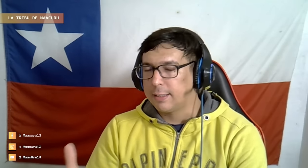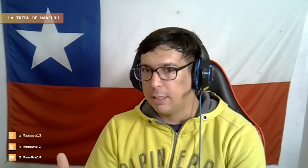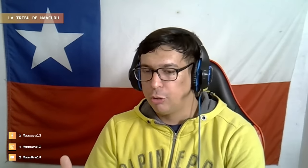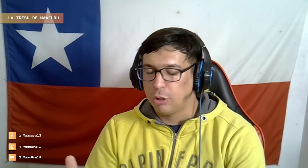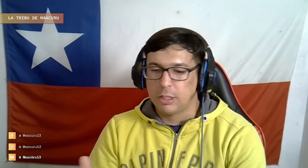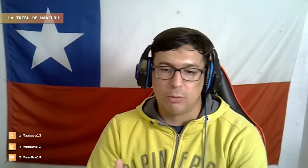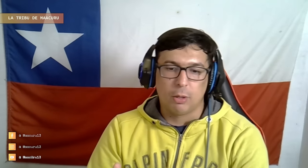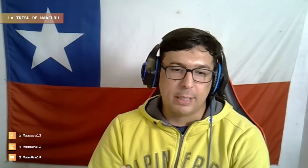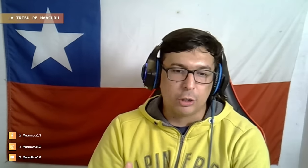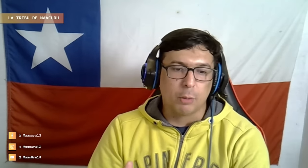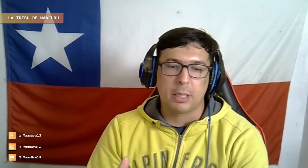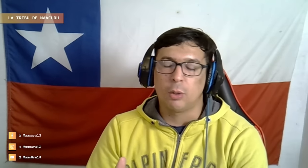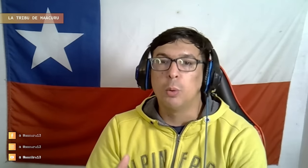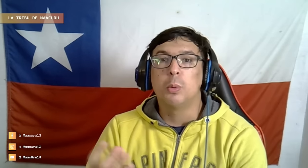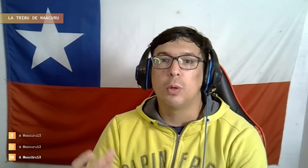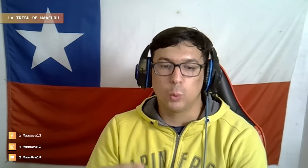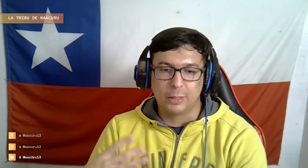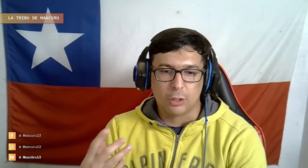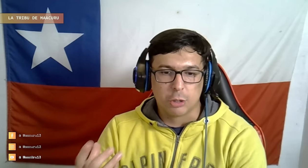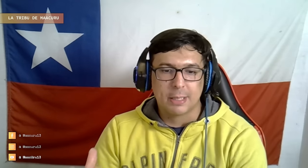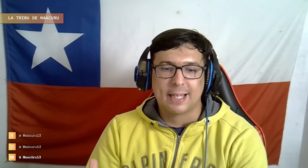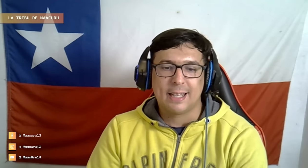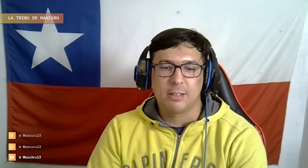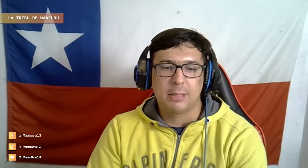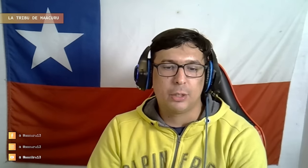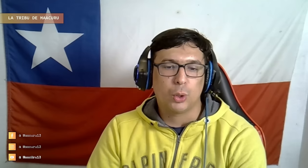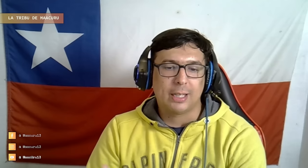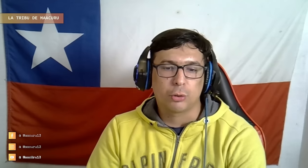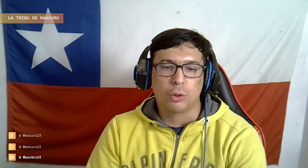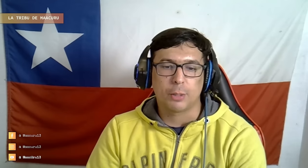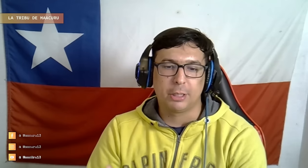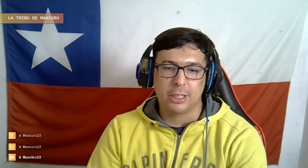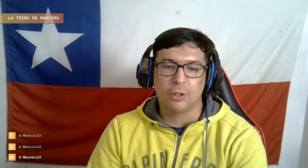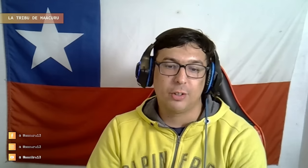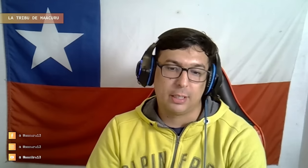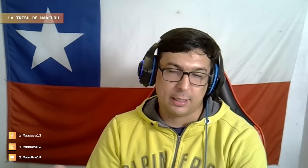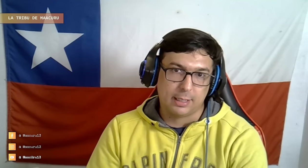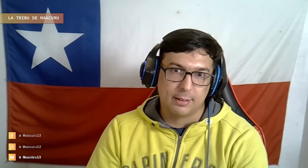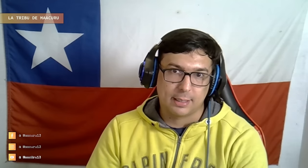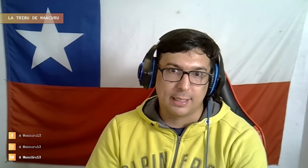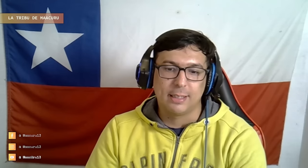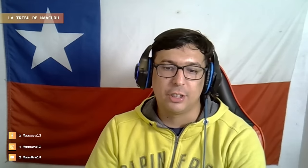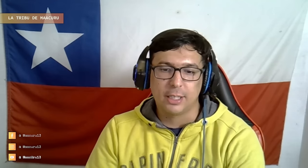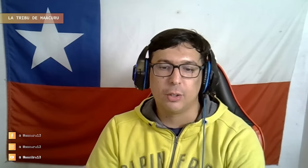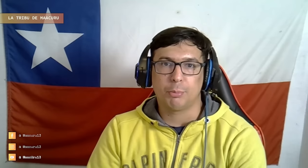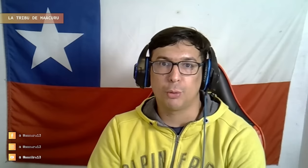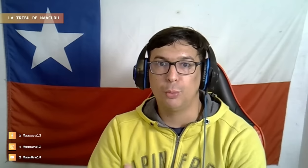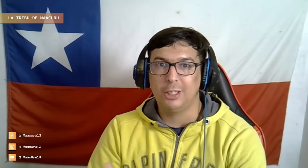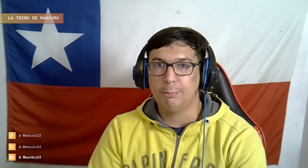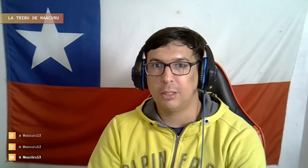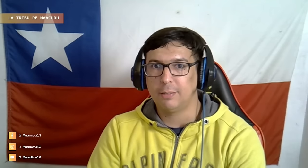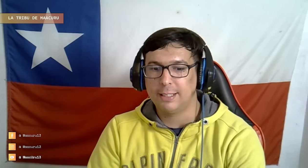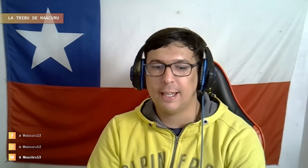canales de televisiones no he visto, pero hubo un enorme agradecimiento al doctor Piñeros que es el chileno, por